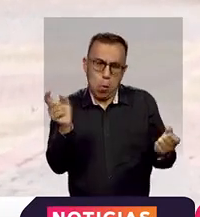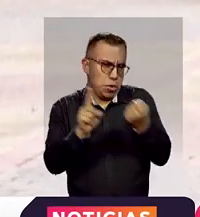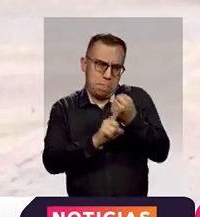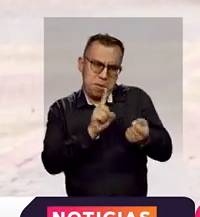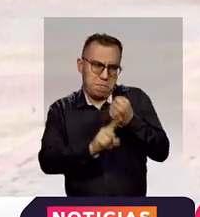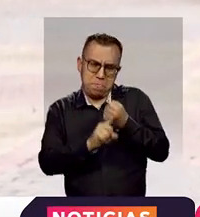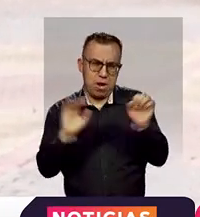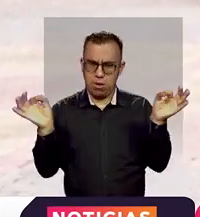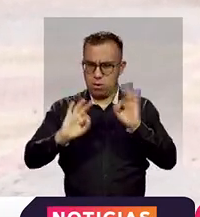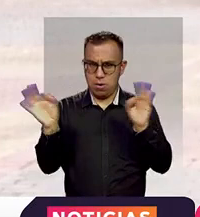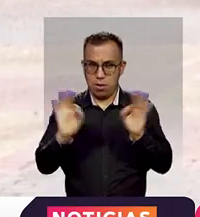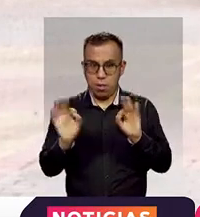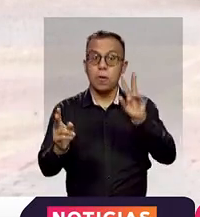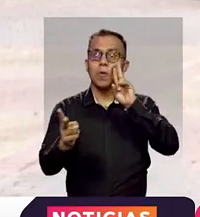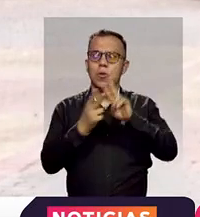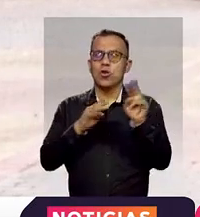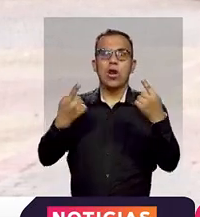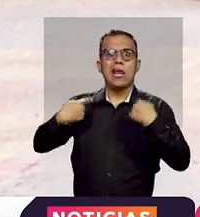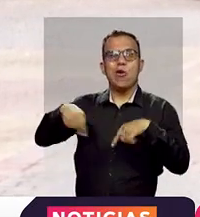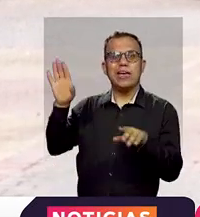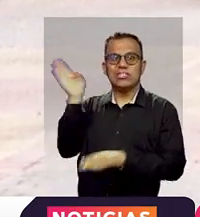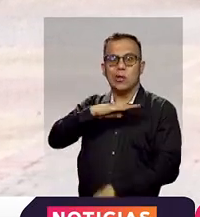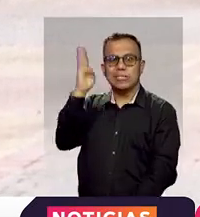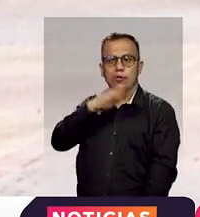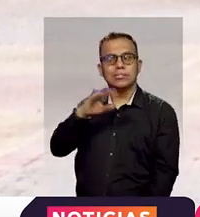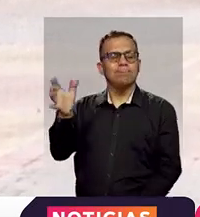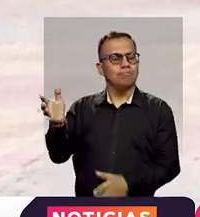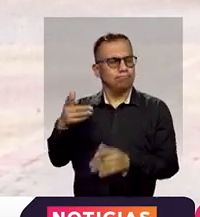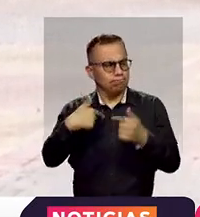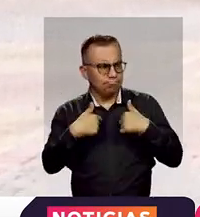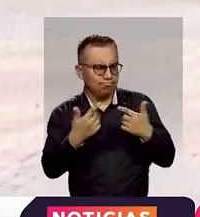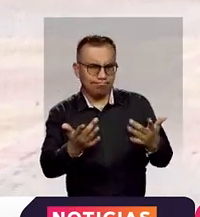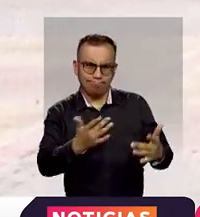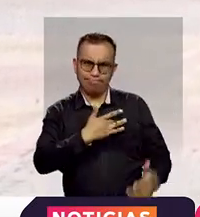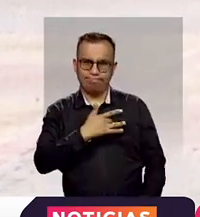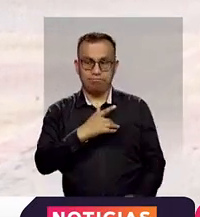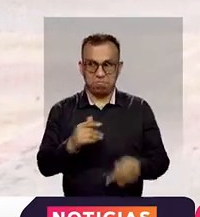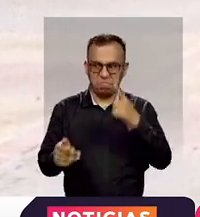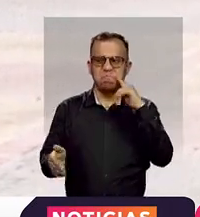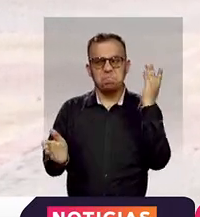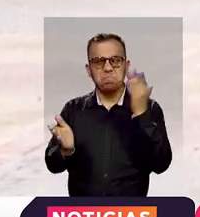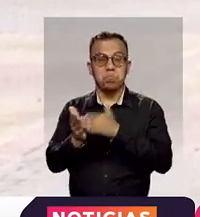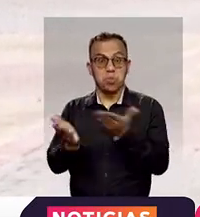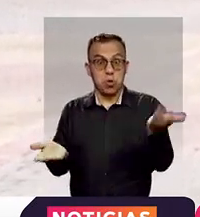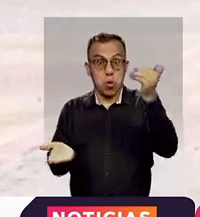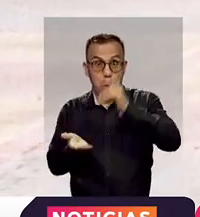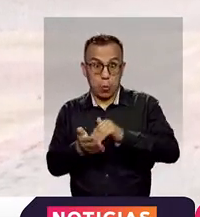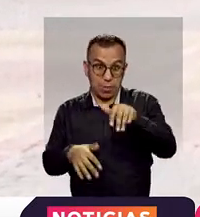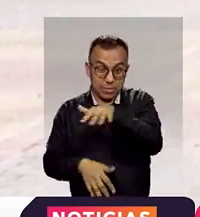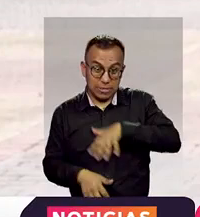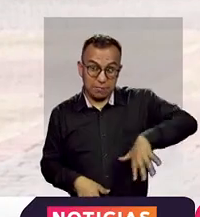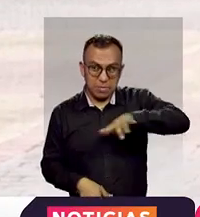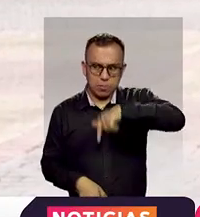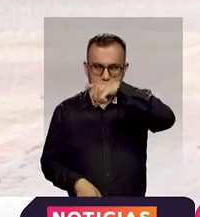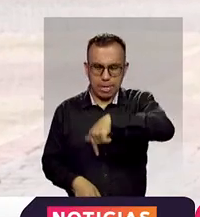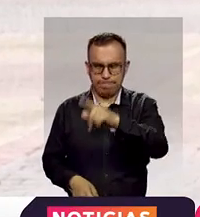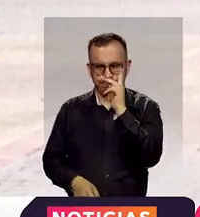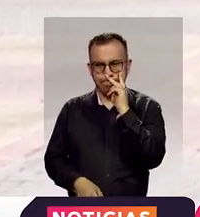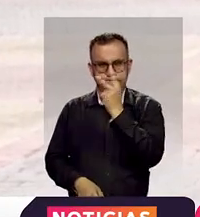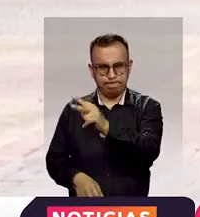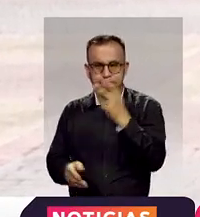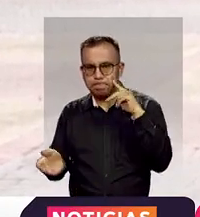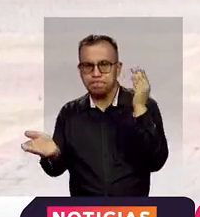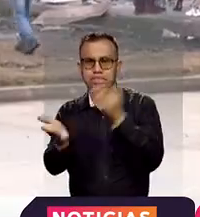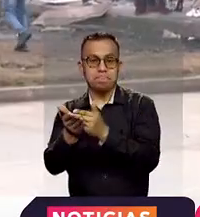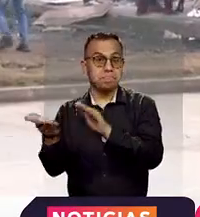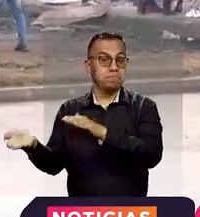golpearon, porque alguien me conoció y dijo no, pero entonces me sentenciaron a muerte, que si me volvían a ver por acá, que me iba a